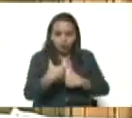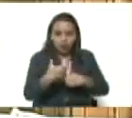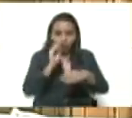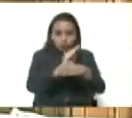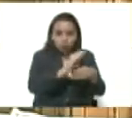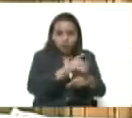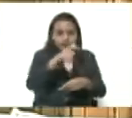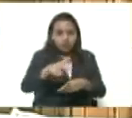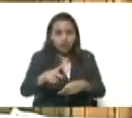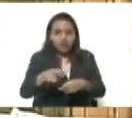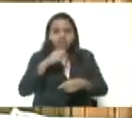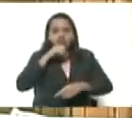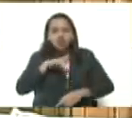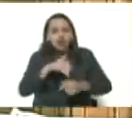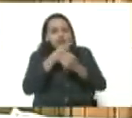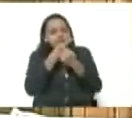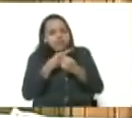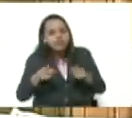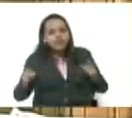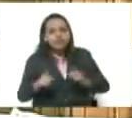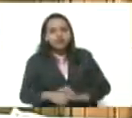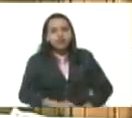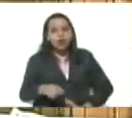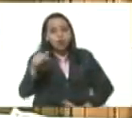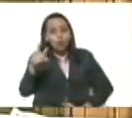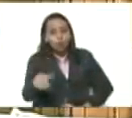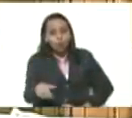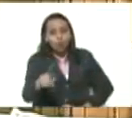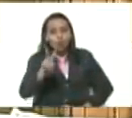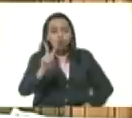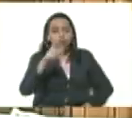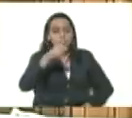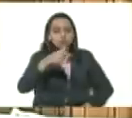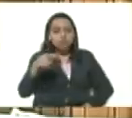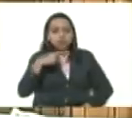otra historia es. Fíjense ustedes, hoy hubo dos fallecidos.